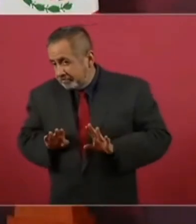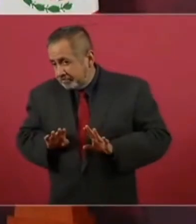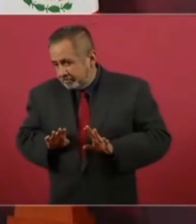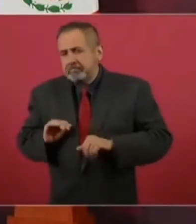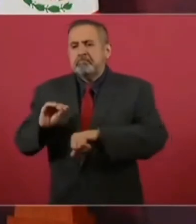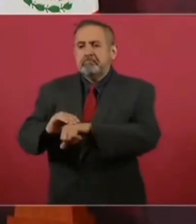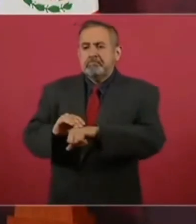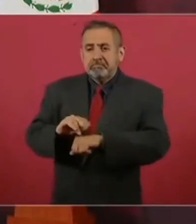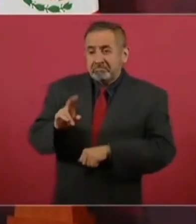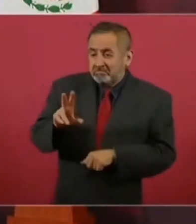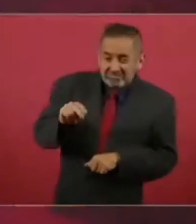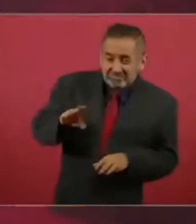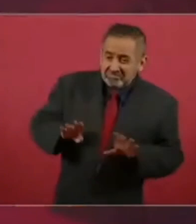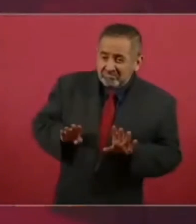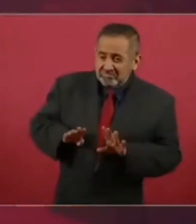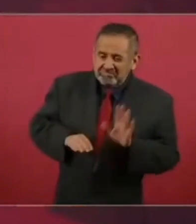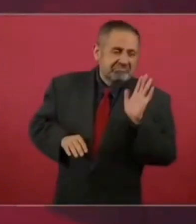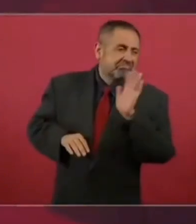al lucro,